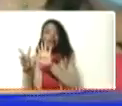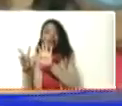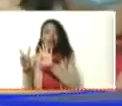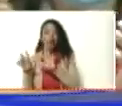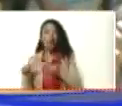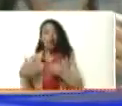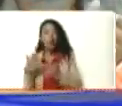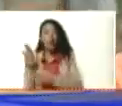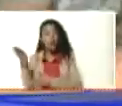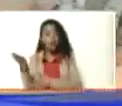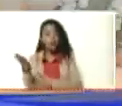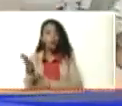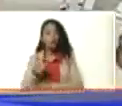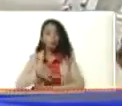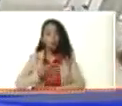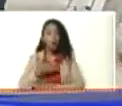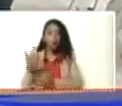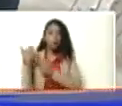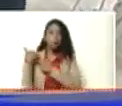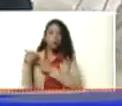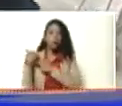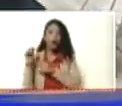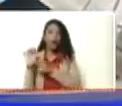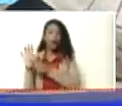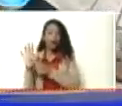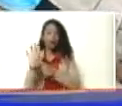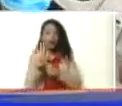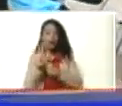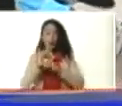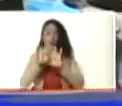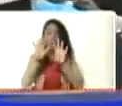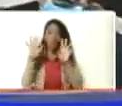cuando así corresponda, para que brille la cultura.